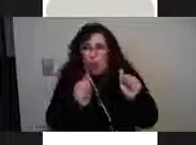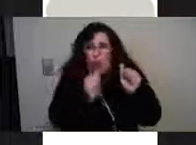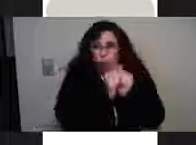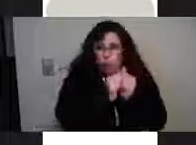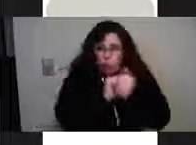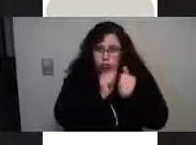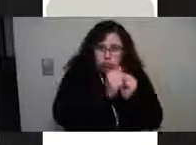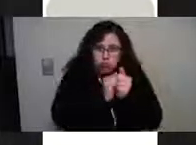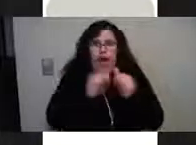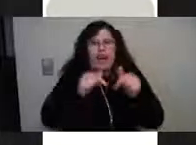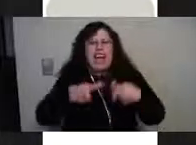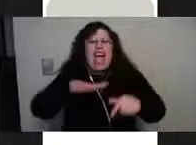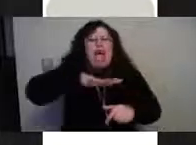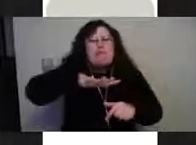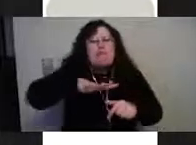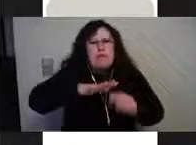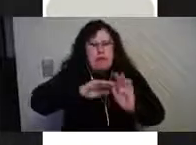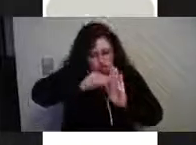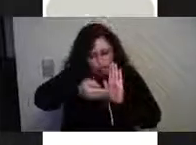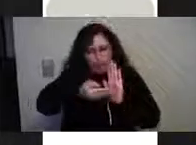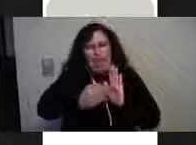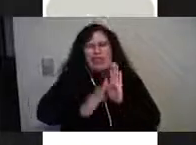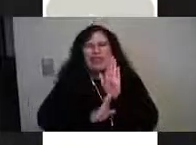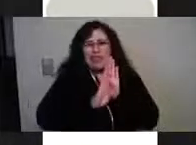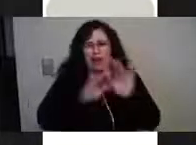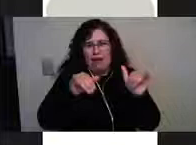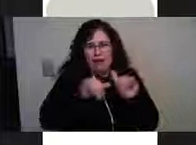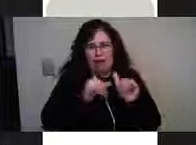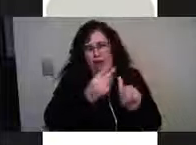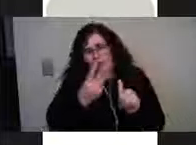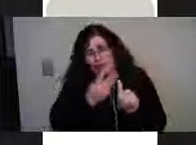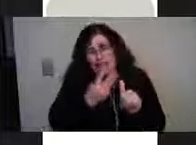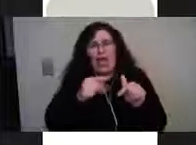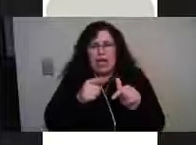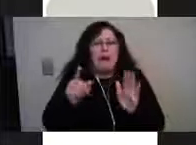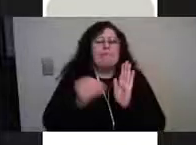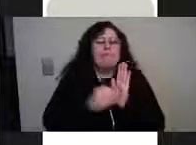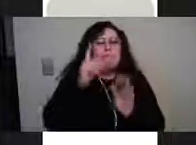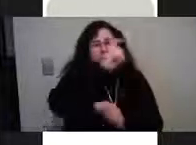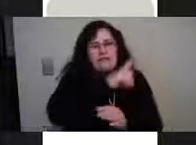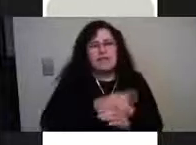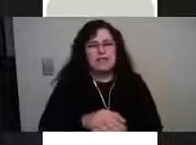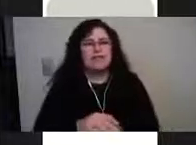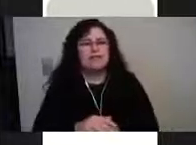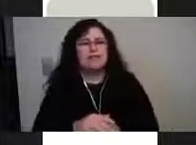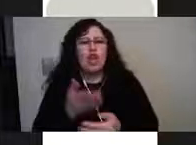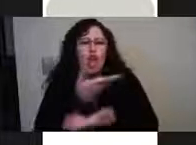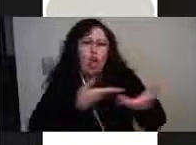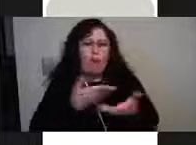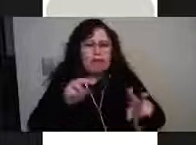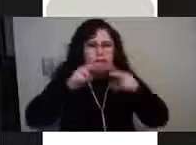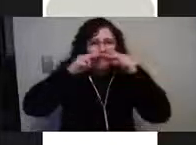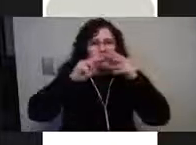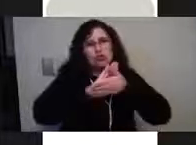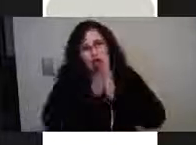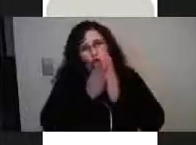menor espacio para el desarrollo de estos nuevos seres vivos, ¿ya? Tratamientos para la infertilidad también, ya,